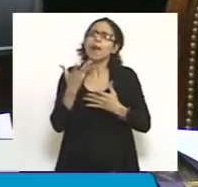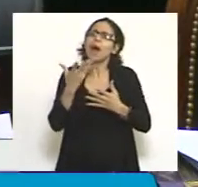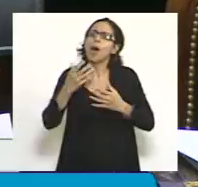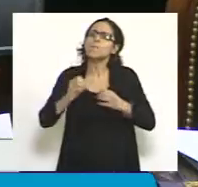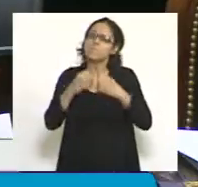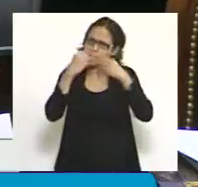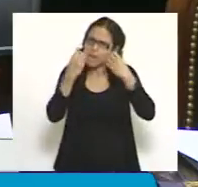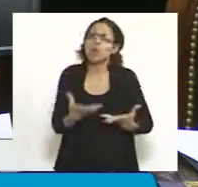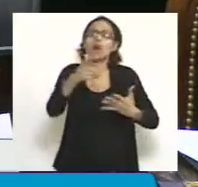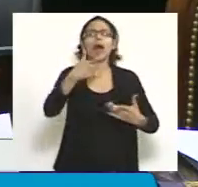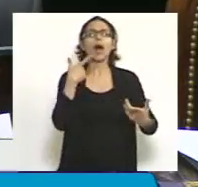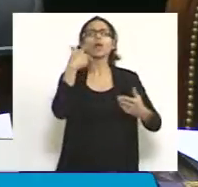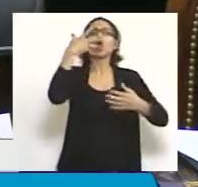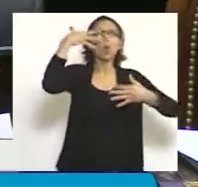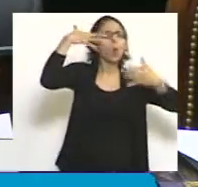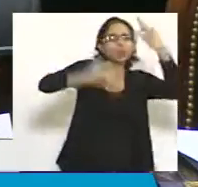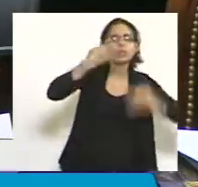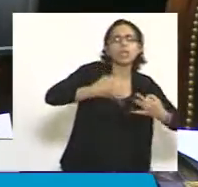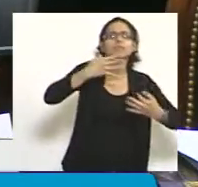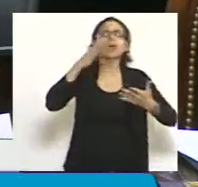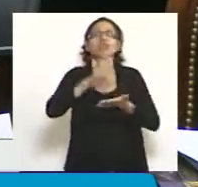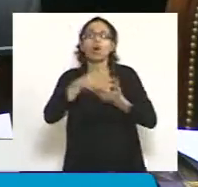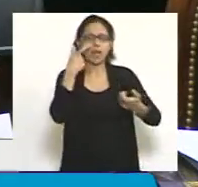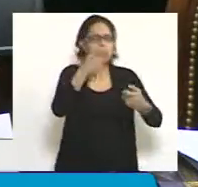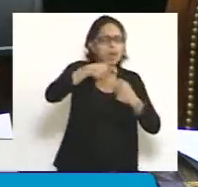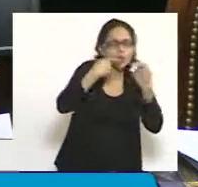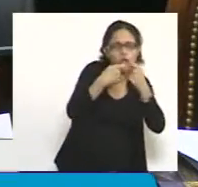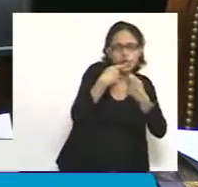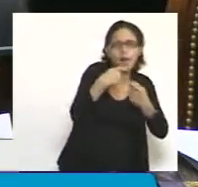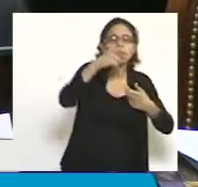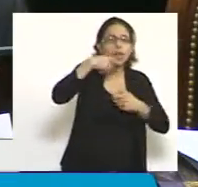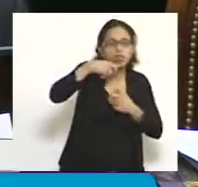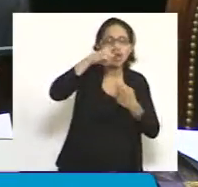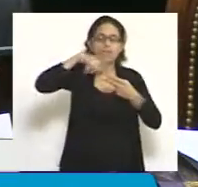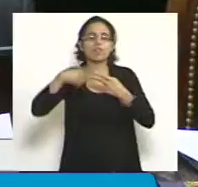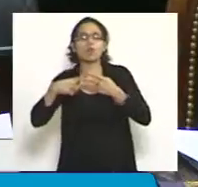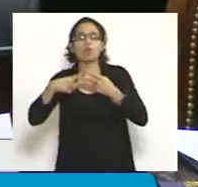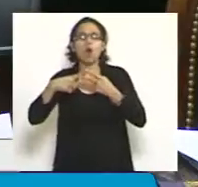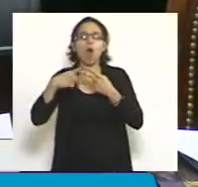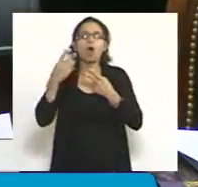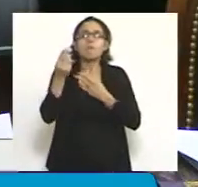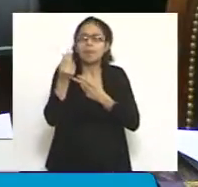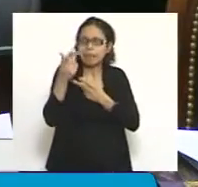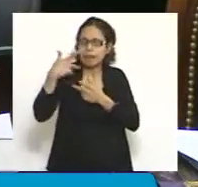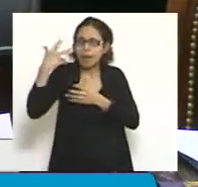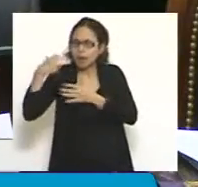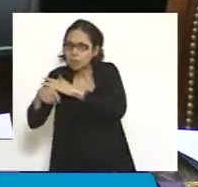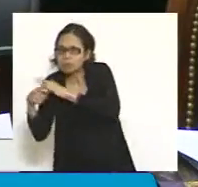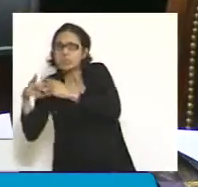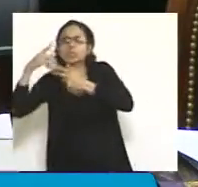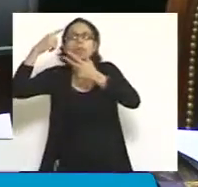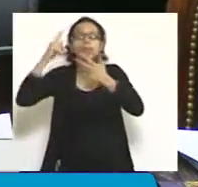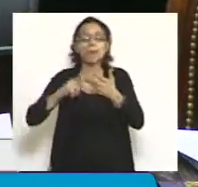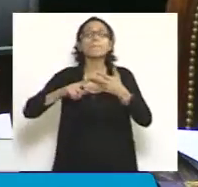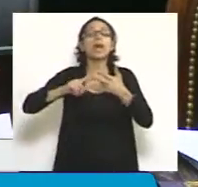de narcotráfico, de trata de personas y de lavado de dinero. Es decir, no solamente va a tener la